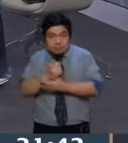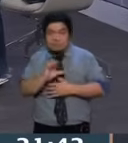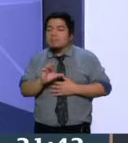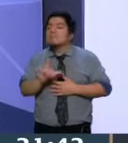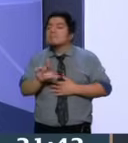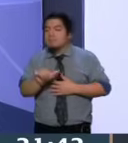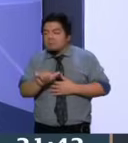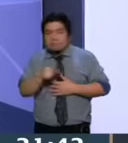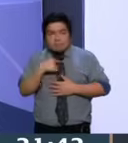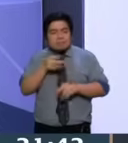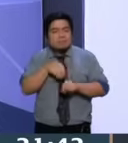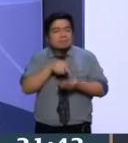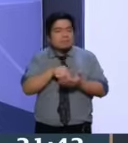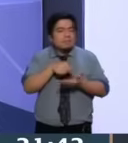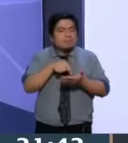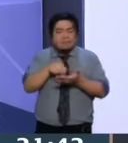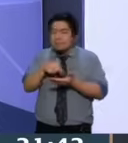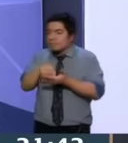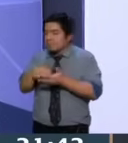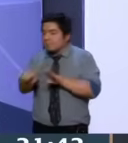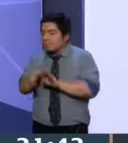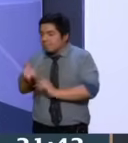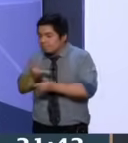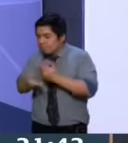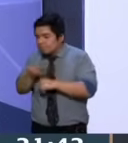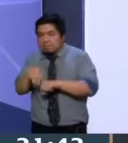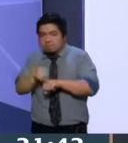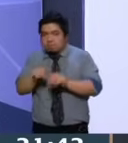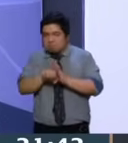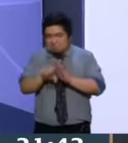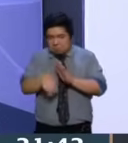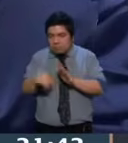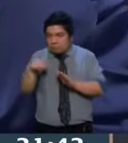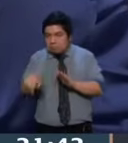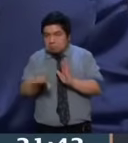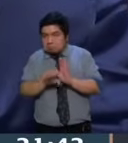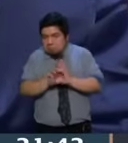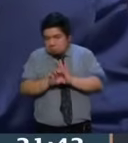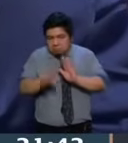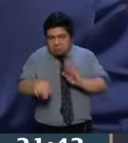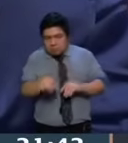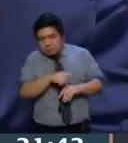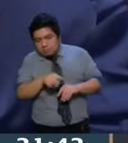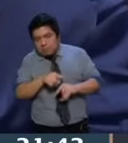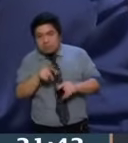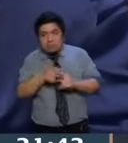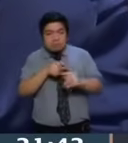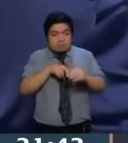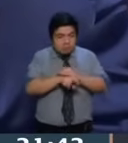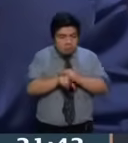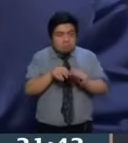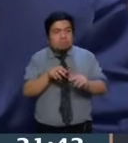está proponiendo estos espacios de servicios cotidianos, pues, ¿no? Por ponerte un ejemplo, si vas a tomar el metro para ir a tu